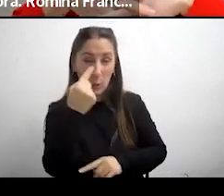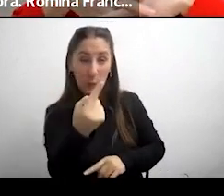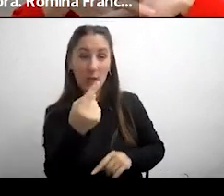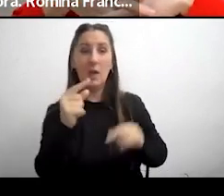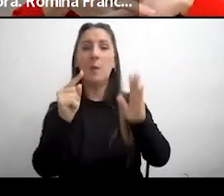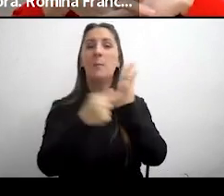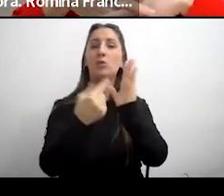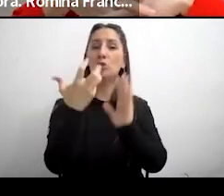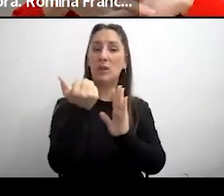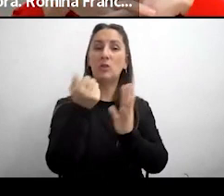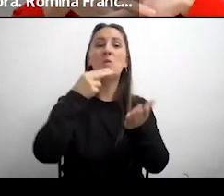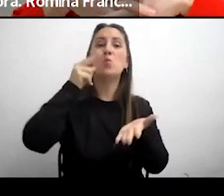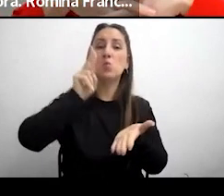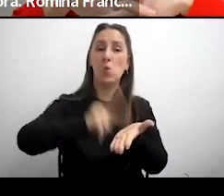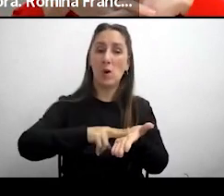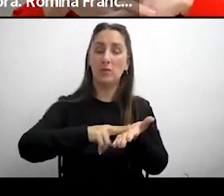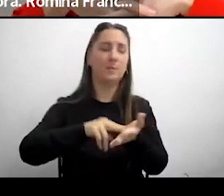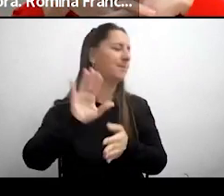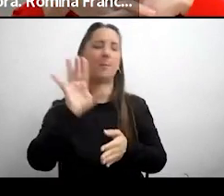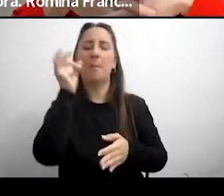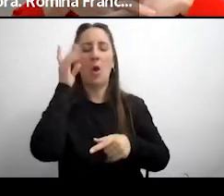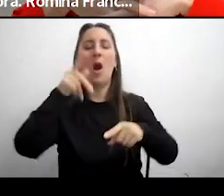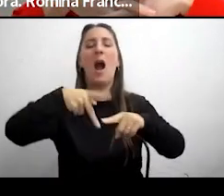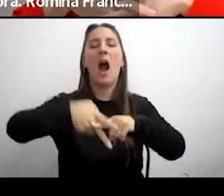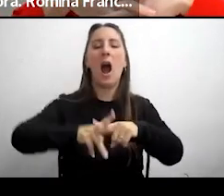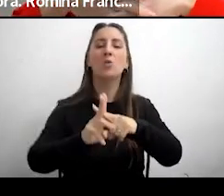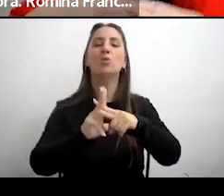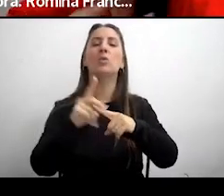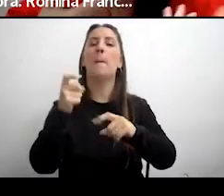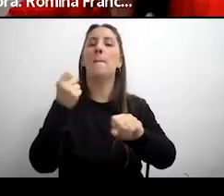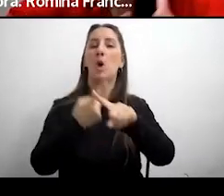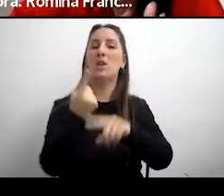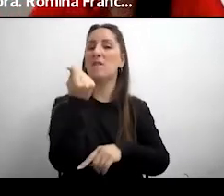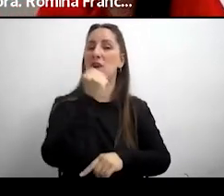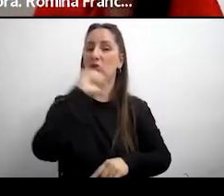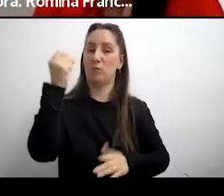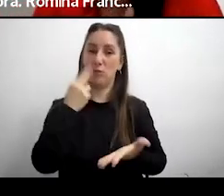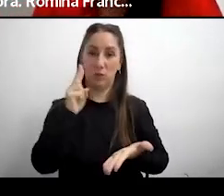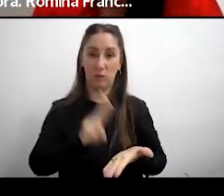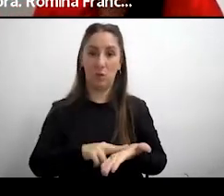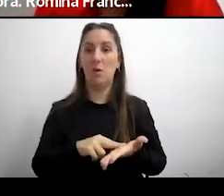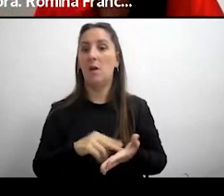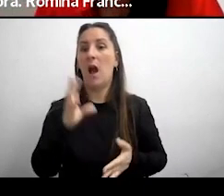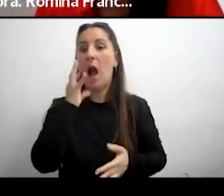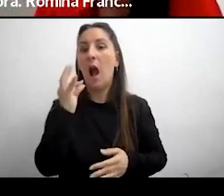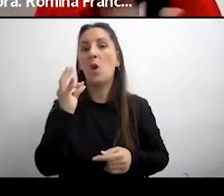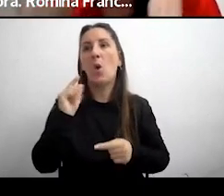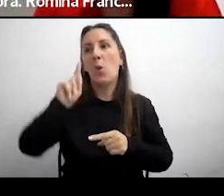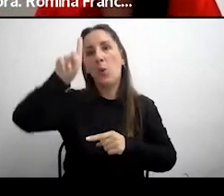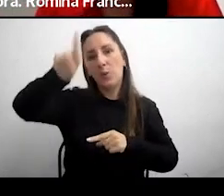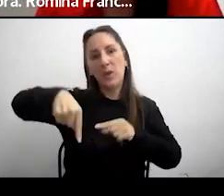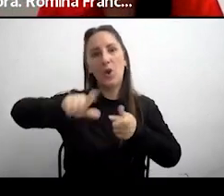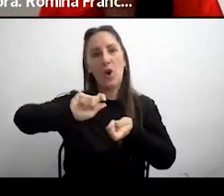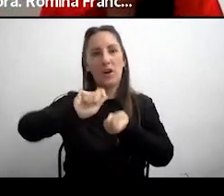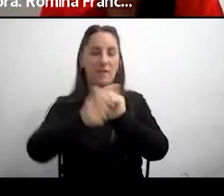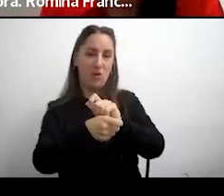de del ajuste por inflación impositivo. Fue algo que, digamos, fue consecuencia de la reforma,